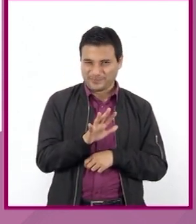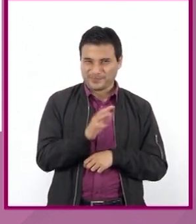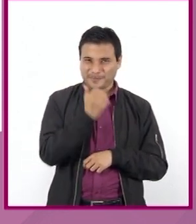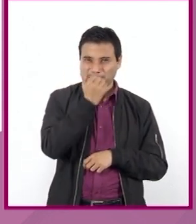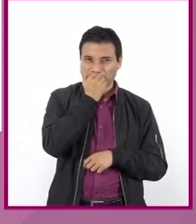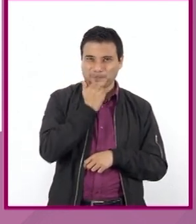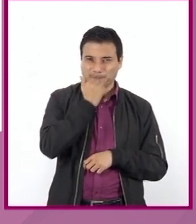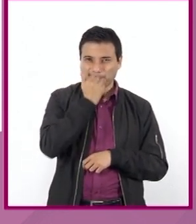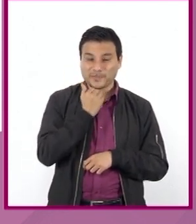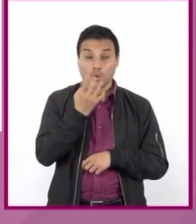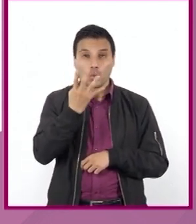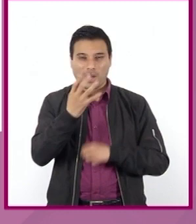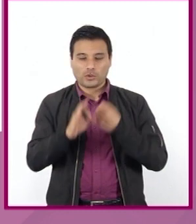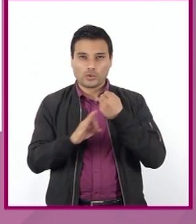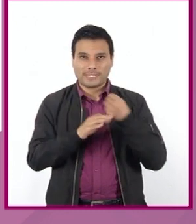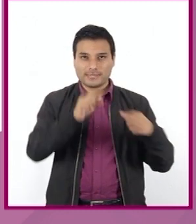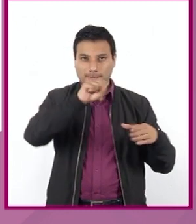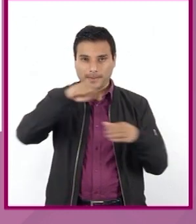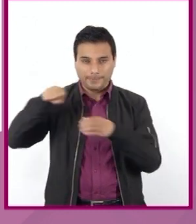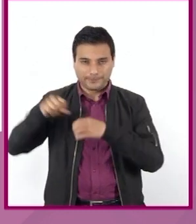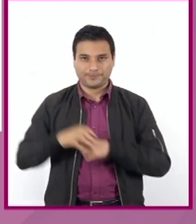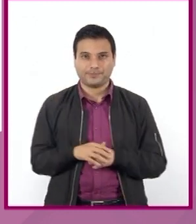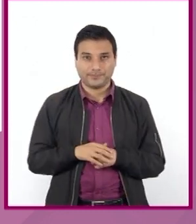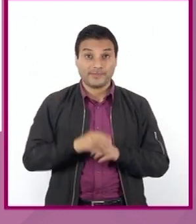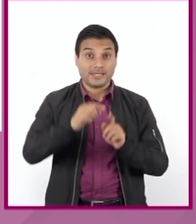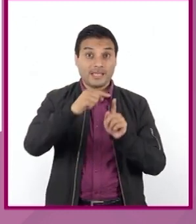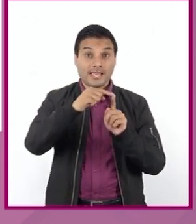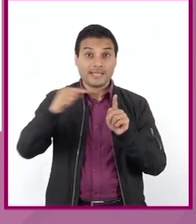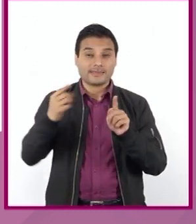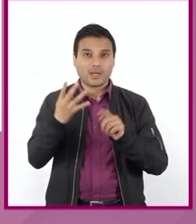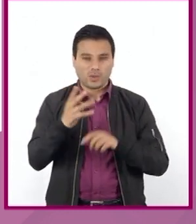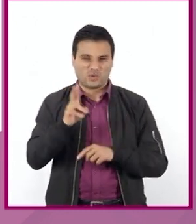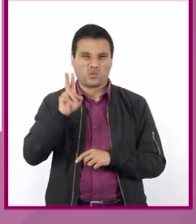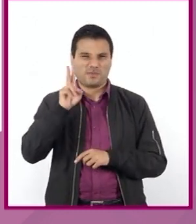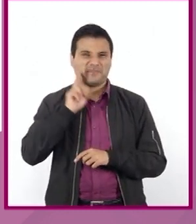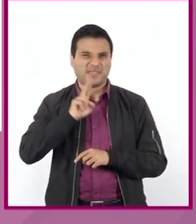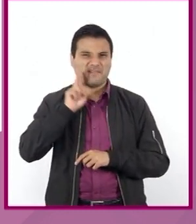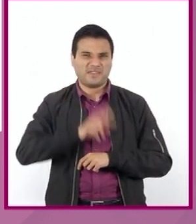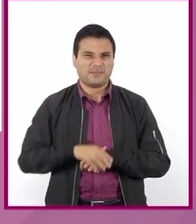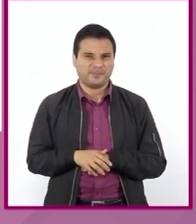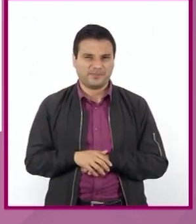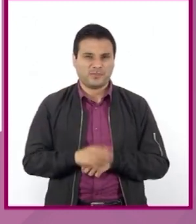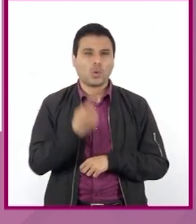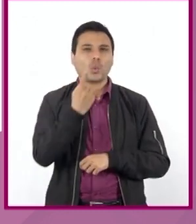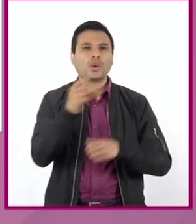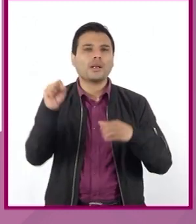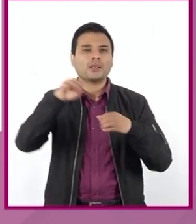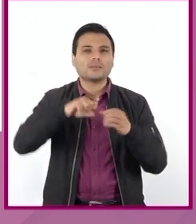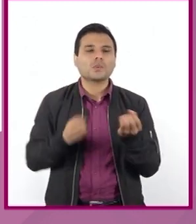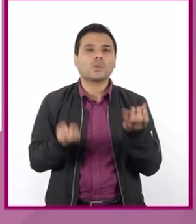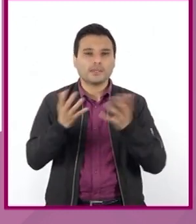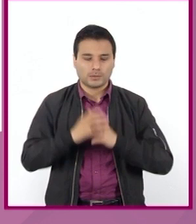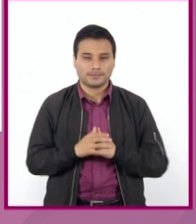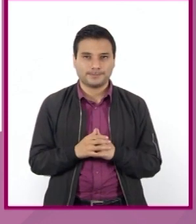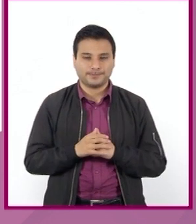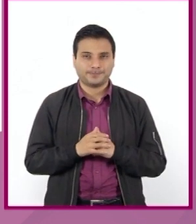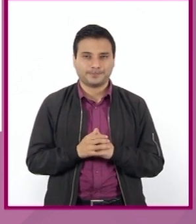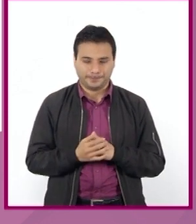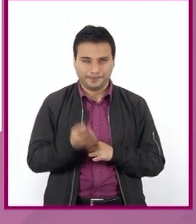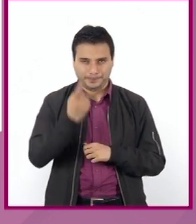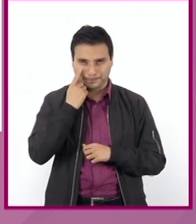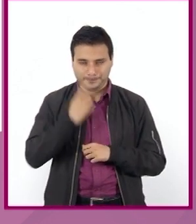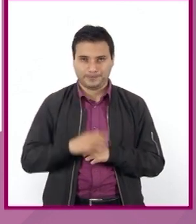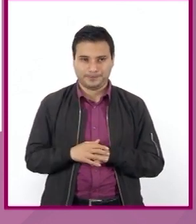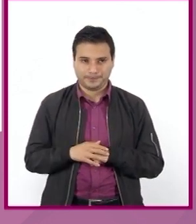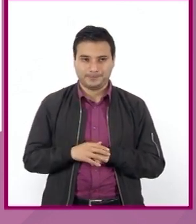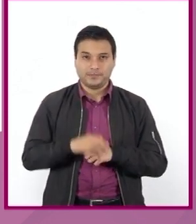4 porciones, entre 4 y así conocer la cantidad de azúcar para una porción. Convirtamos